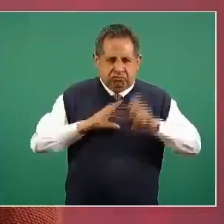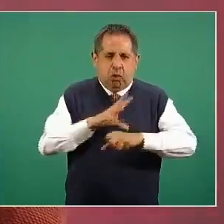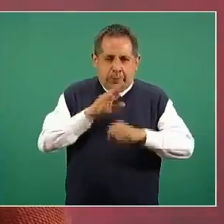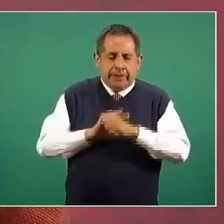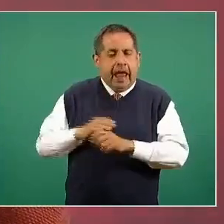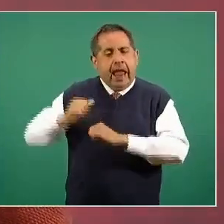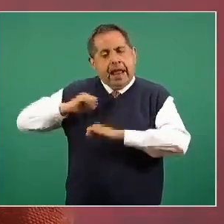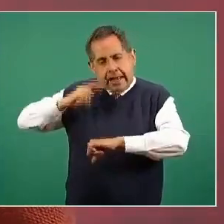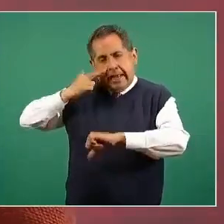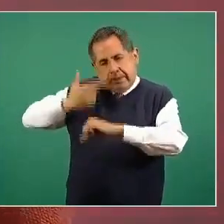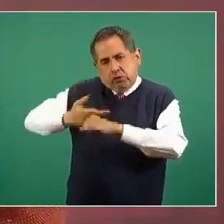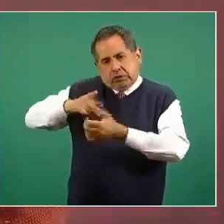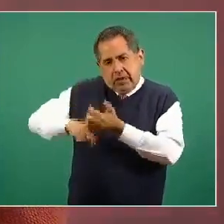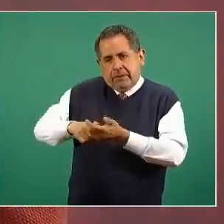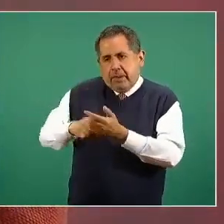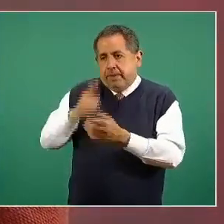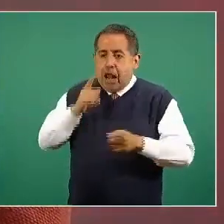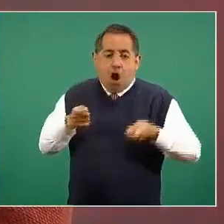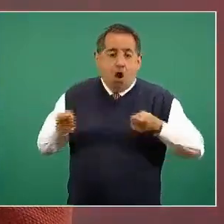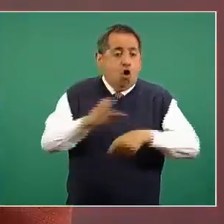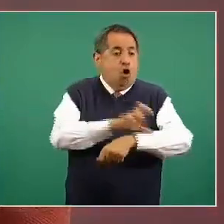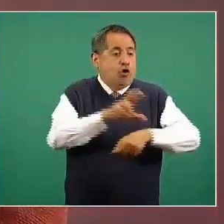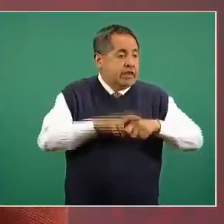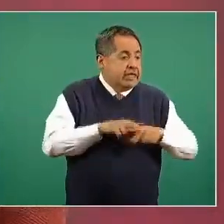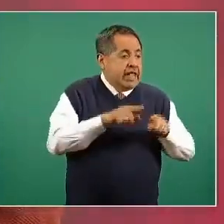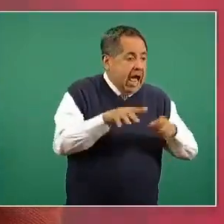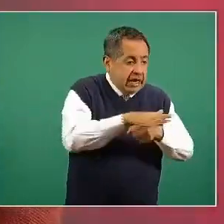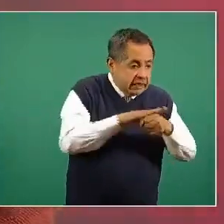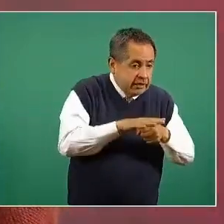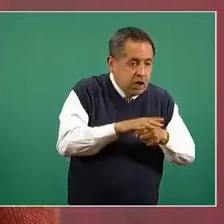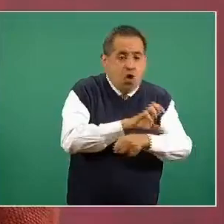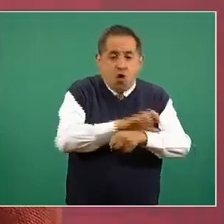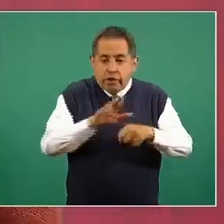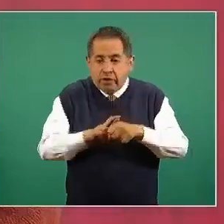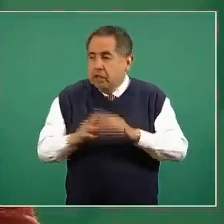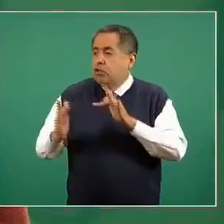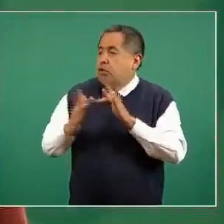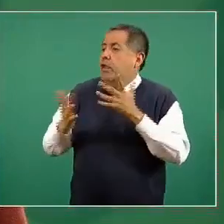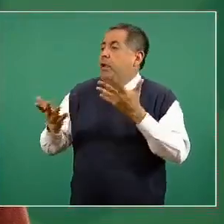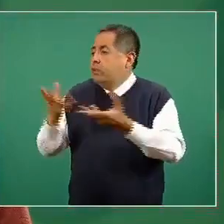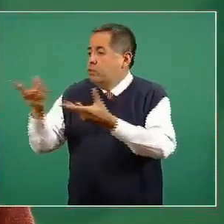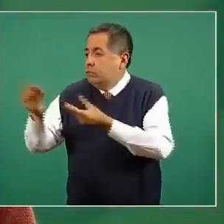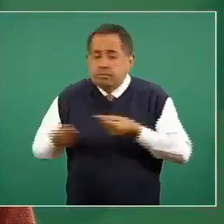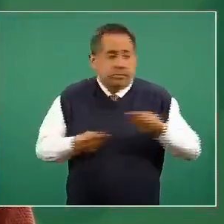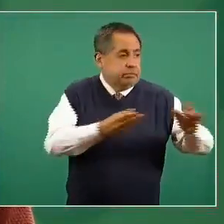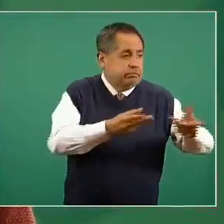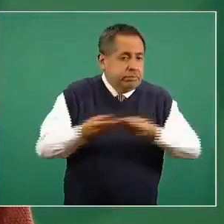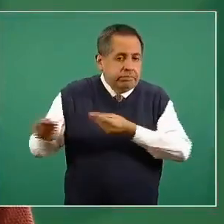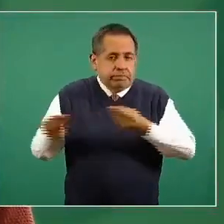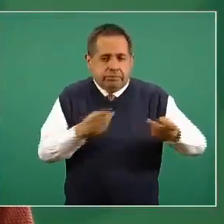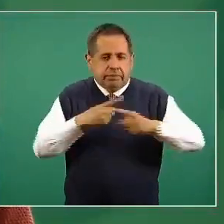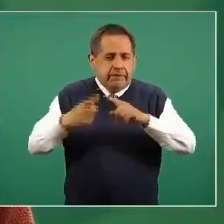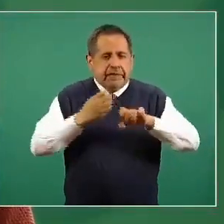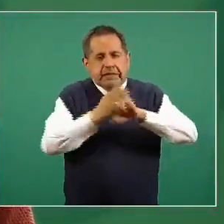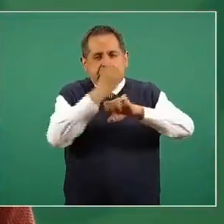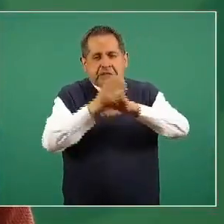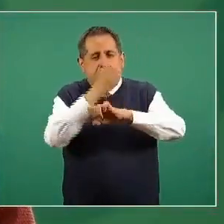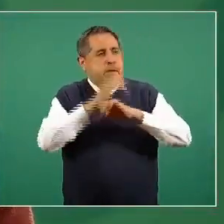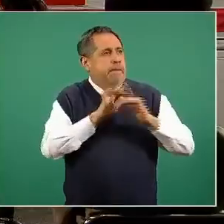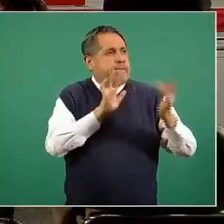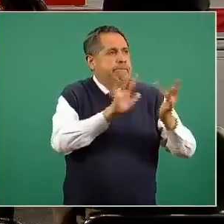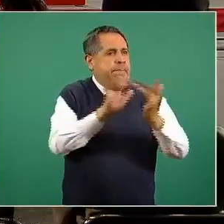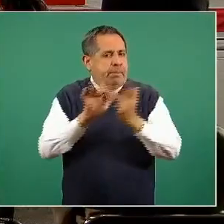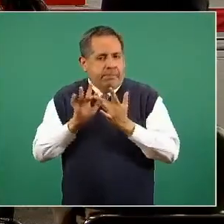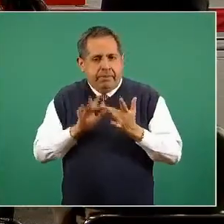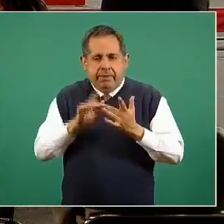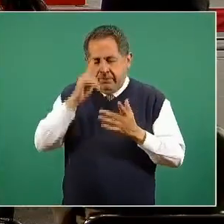comprometidos, que estarán a cargo de la coordinación y a cargo de la vinculación con las autoridades estatales, quienes